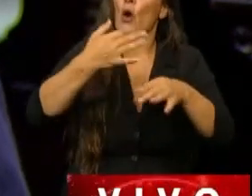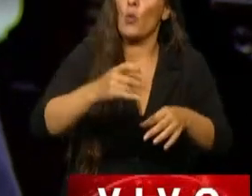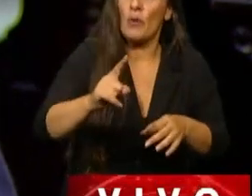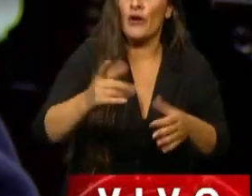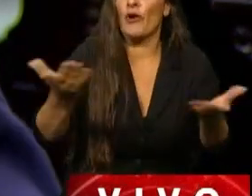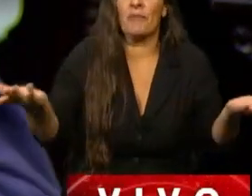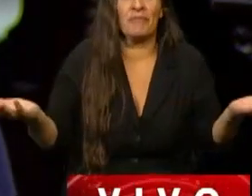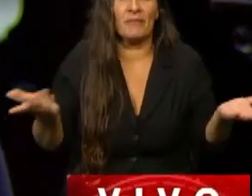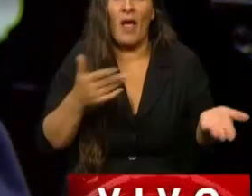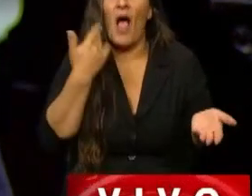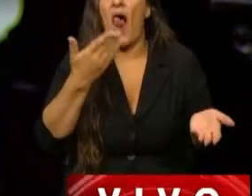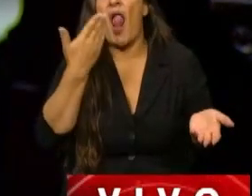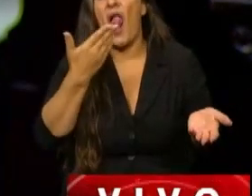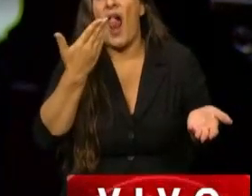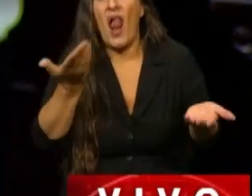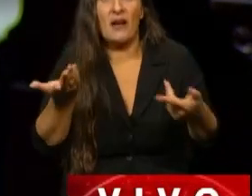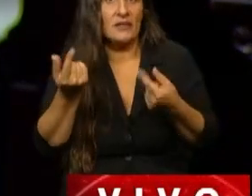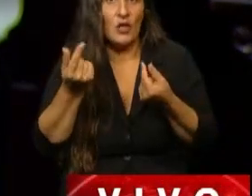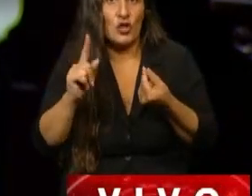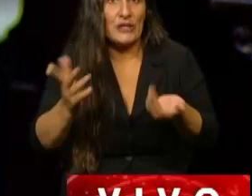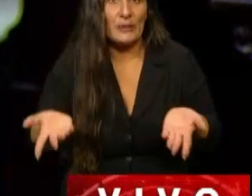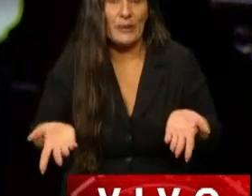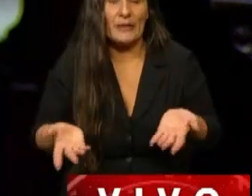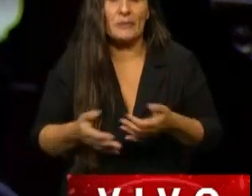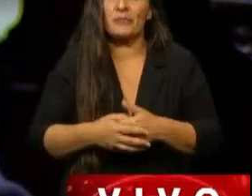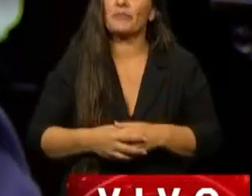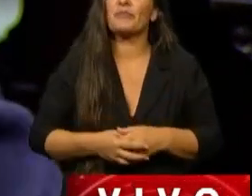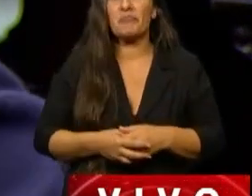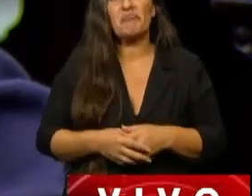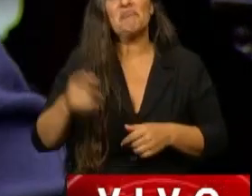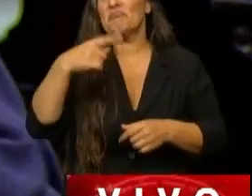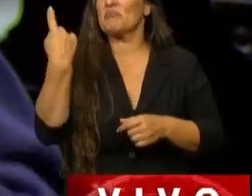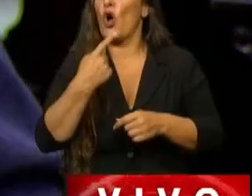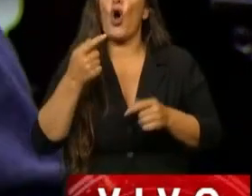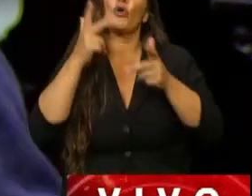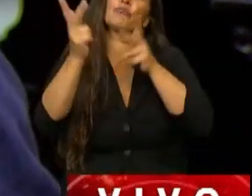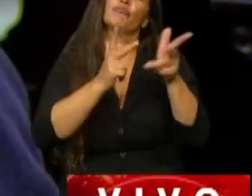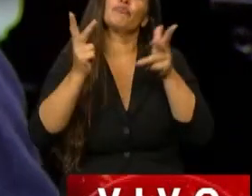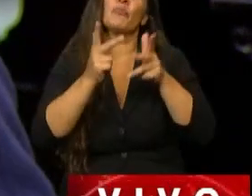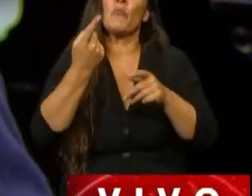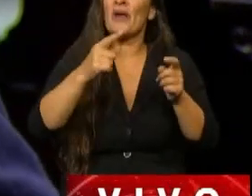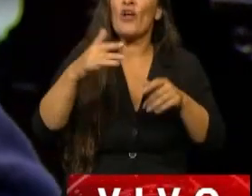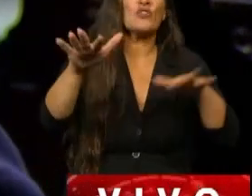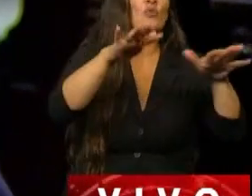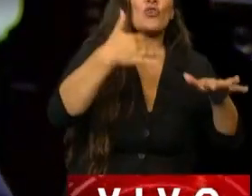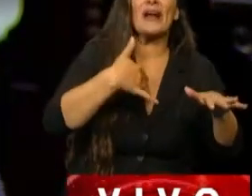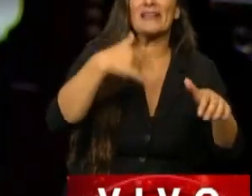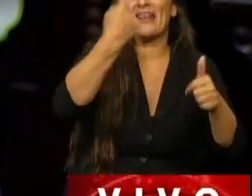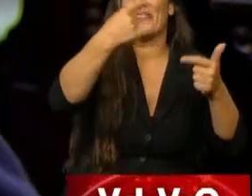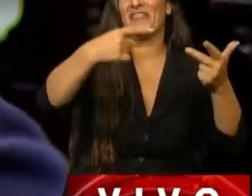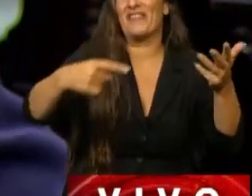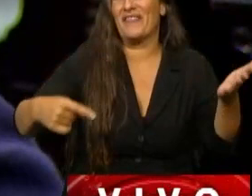último, mientras nosotros nos enredamos hablando de todo esto, presidente, en la Argentina pasan un montón de otras cosas. Hay ONGs